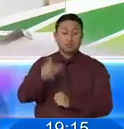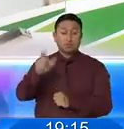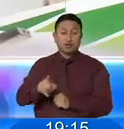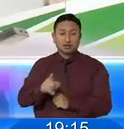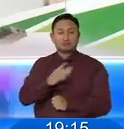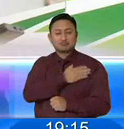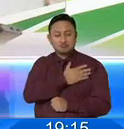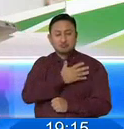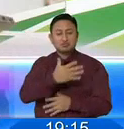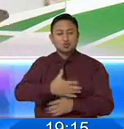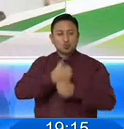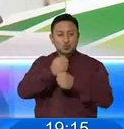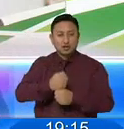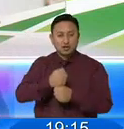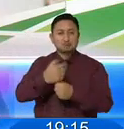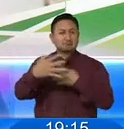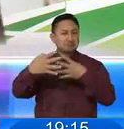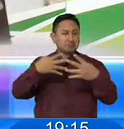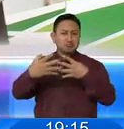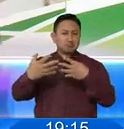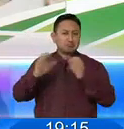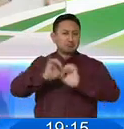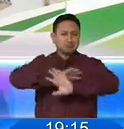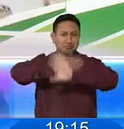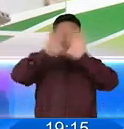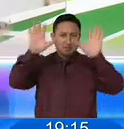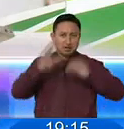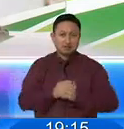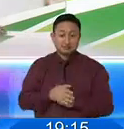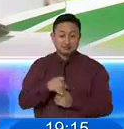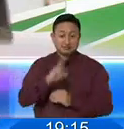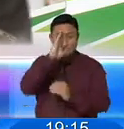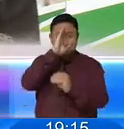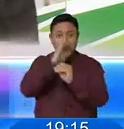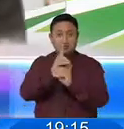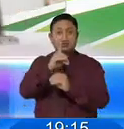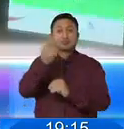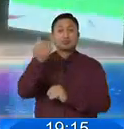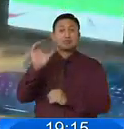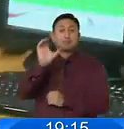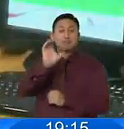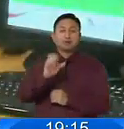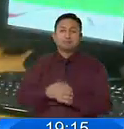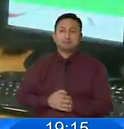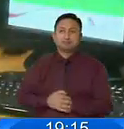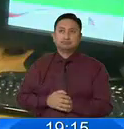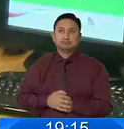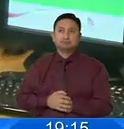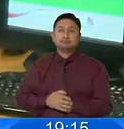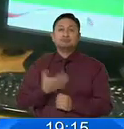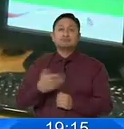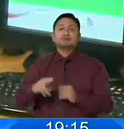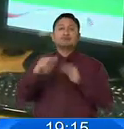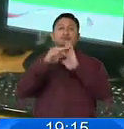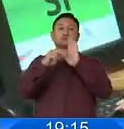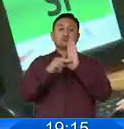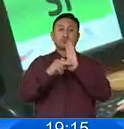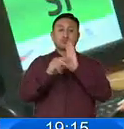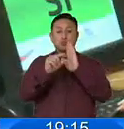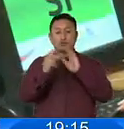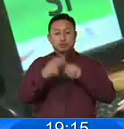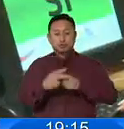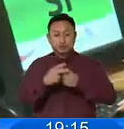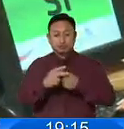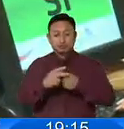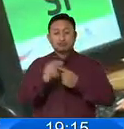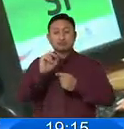brinda transparencia, seguridad jurídica, y eso es lo que buscan los inversionistas locales y extranjeros. Parte de la norma entrará en vigencia de inmediato y la otra